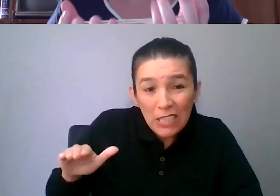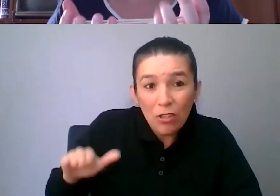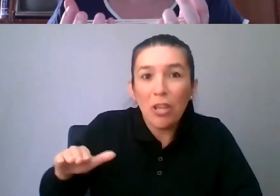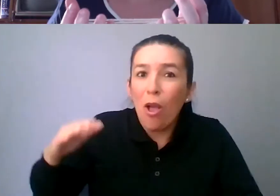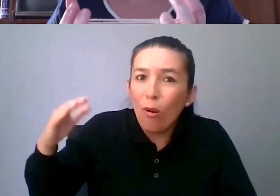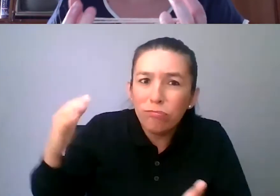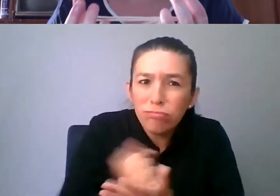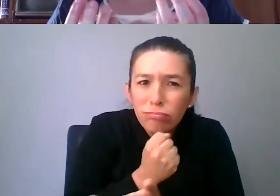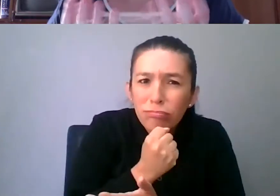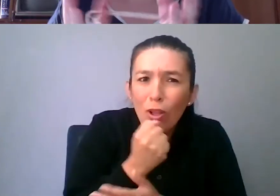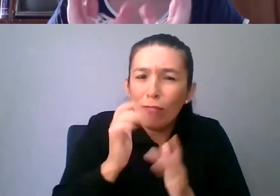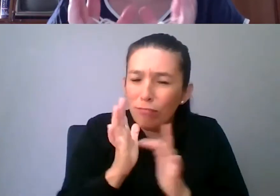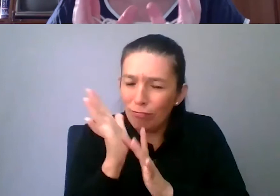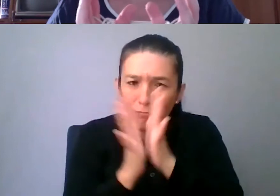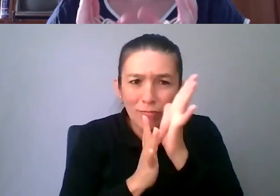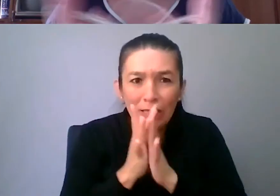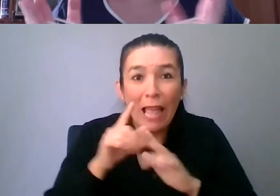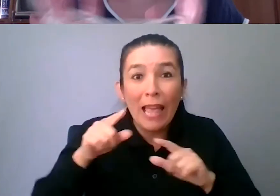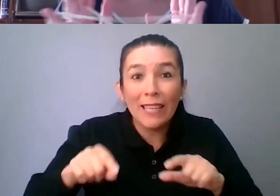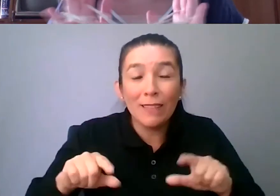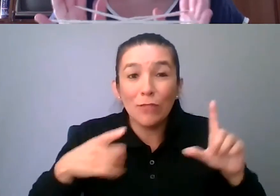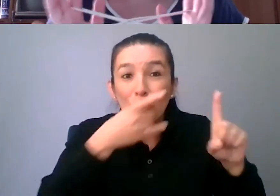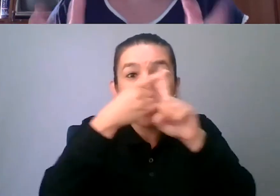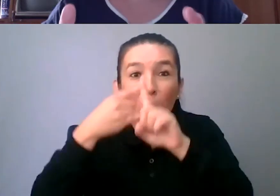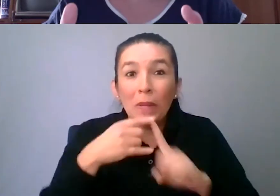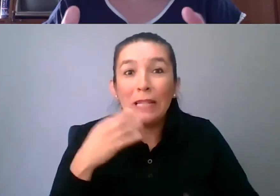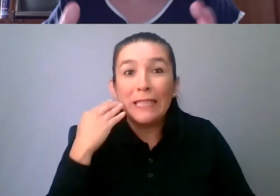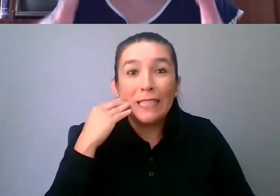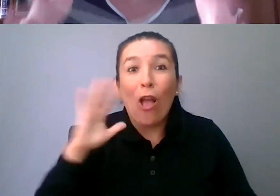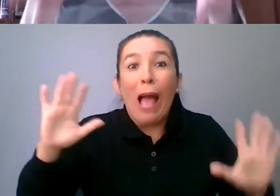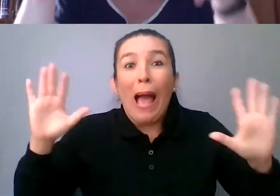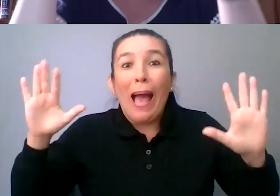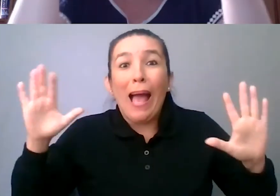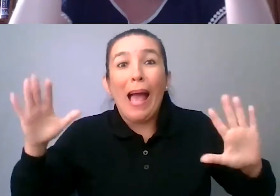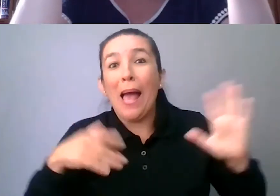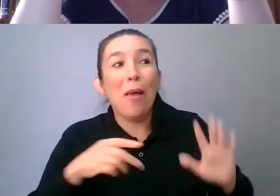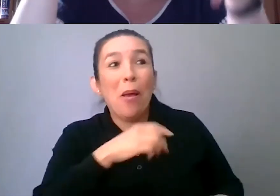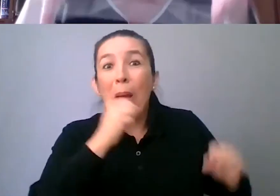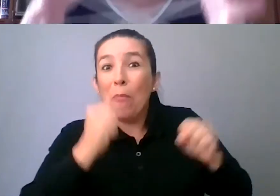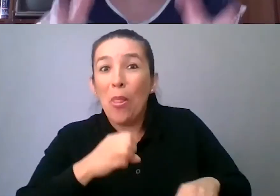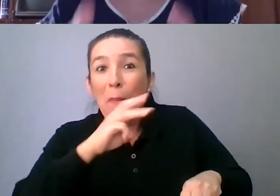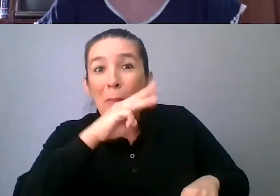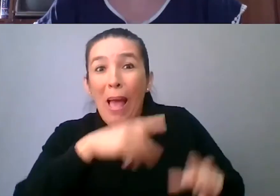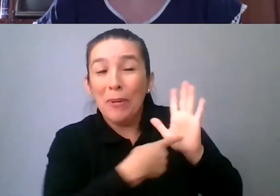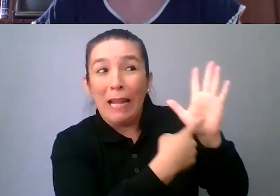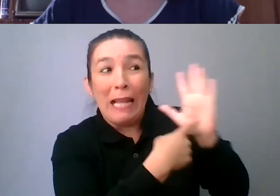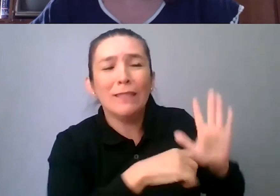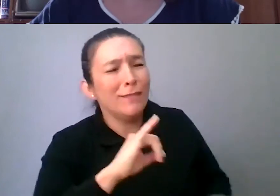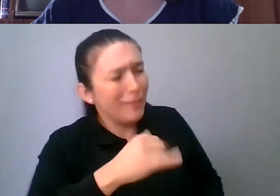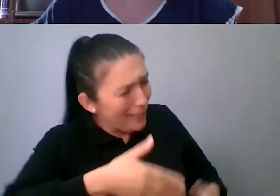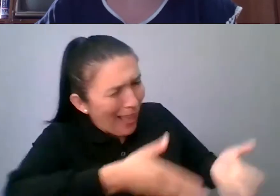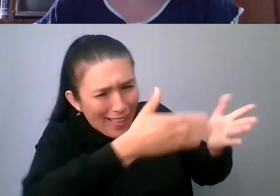hacer una figura aquí en la pantalla y dicen, ¿se la pueden mostrar a mi mamá? Por supuesto, sí. Vaya a mostrársela a su mamá. O sea,